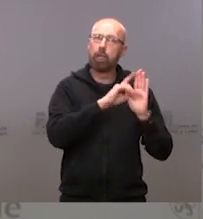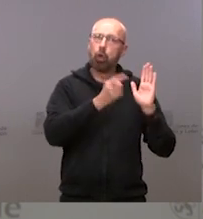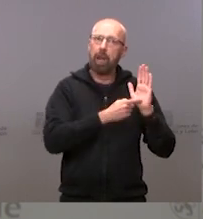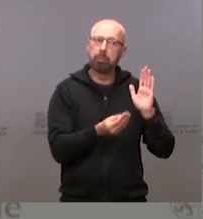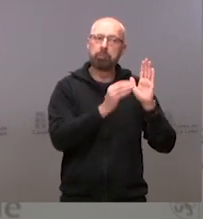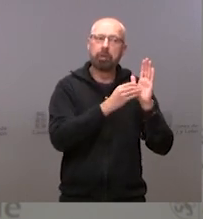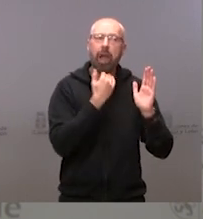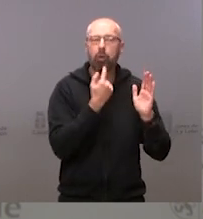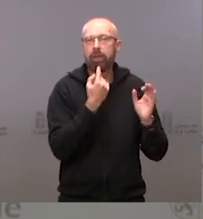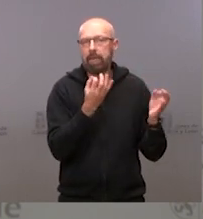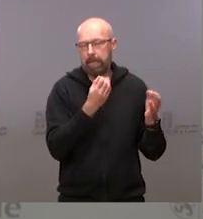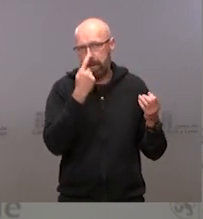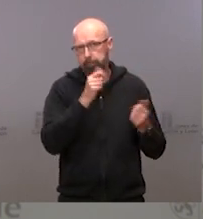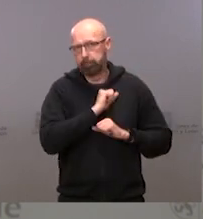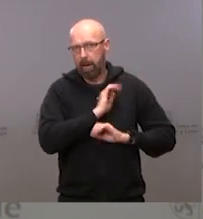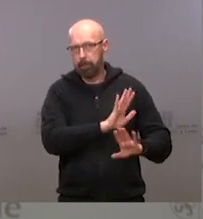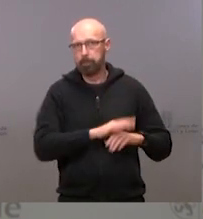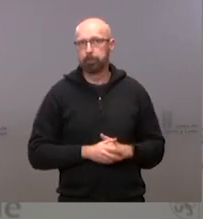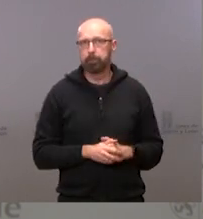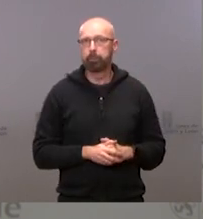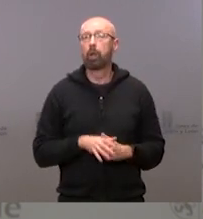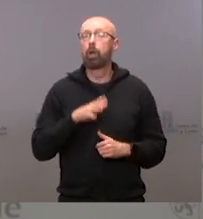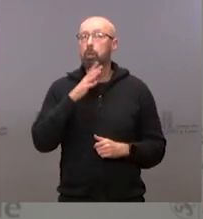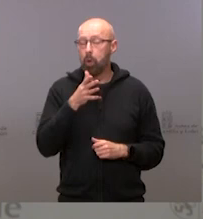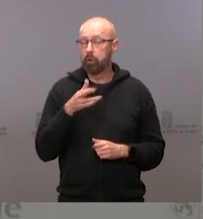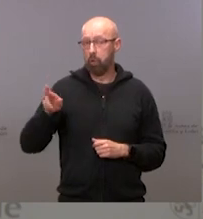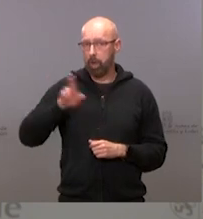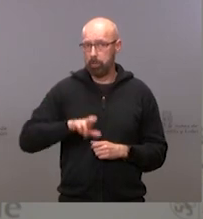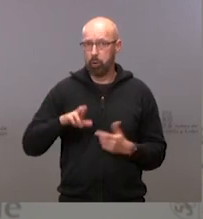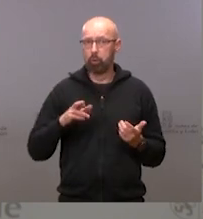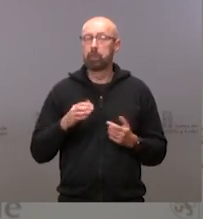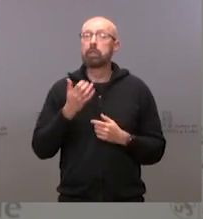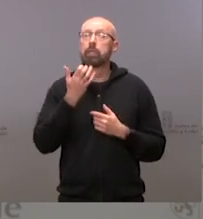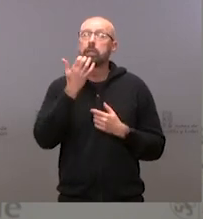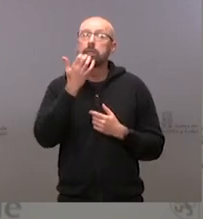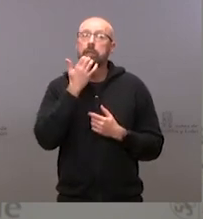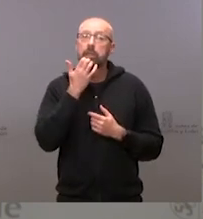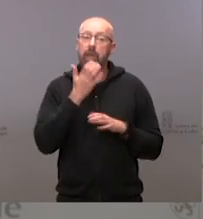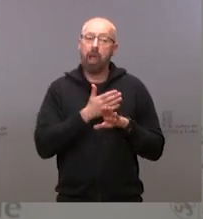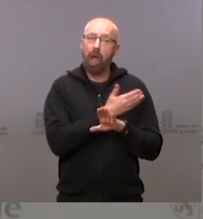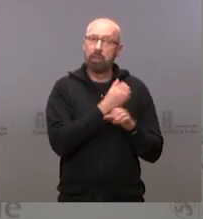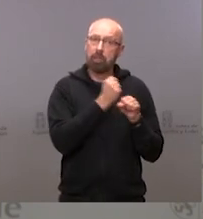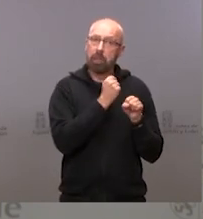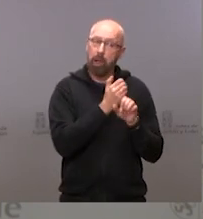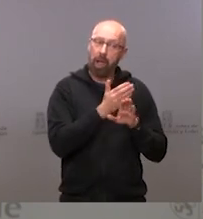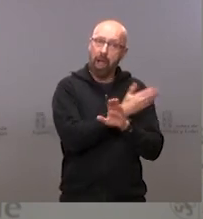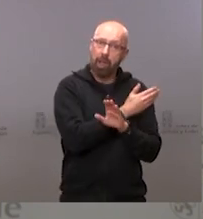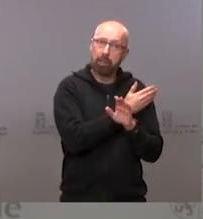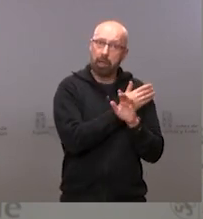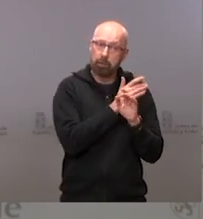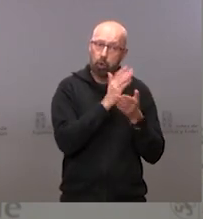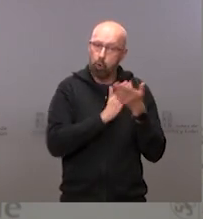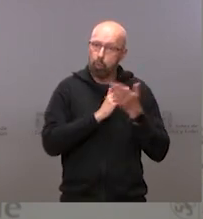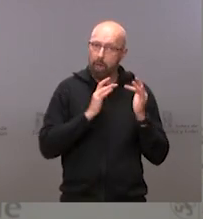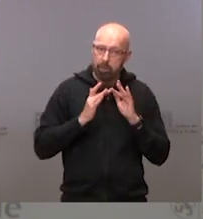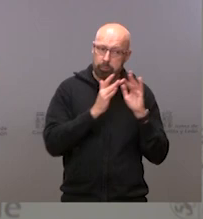dice por eso vuelvo a insistir en que si hubiera habido un trabajo previo entre las comunidades